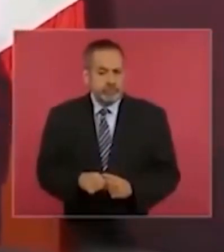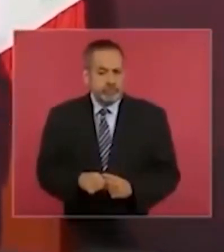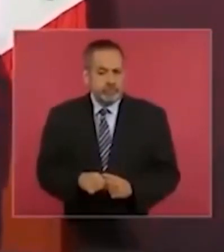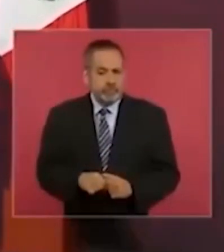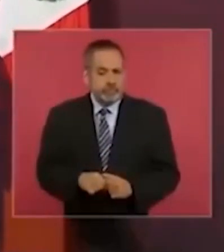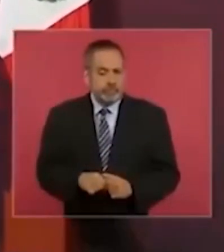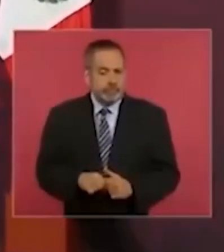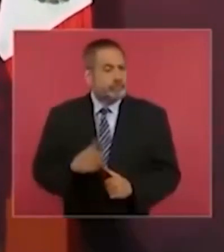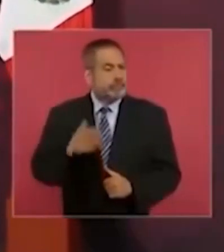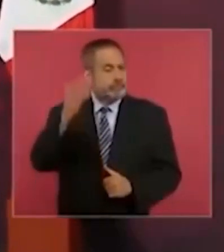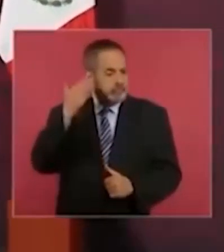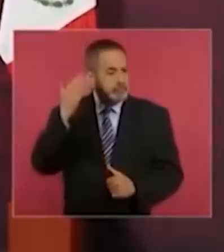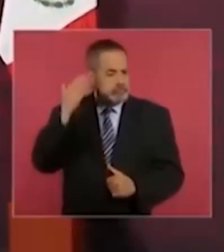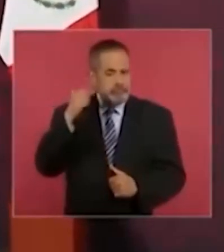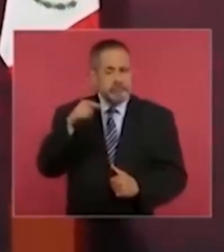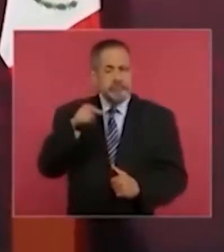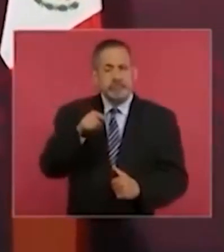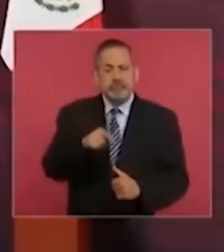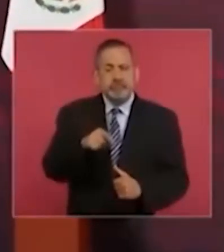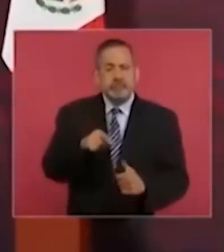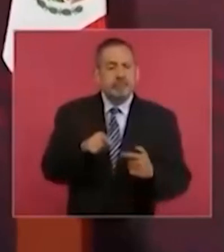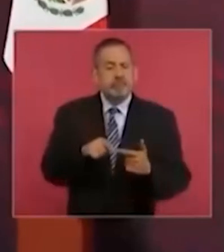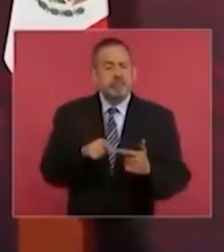cuando se privatizaron